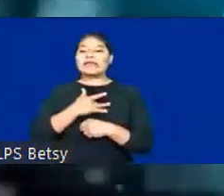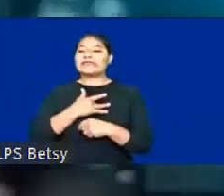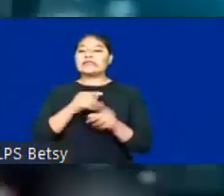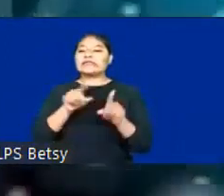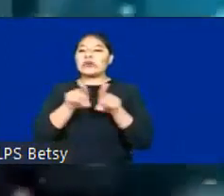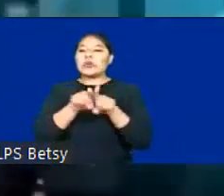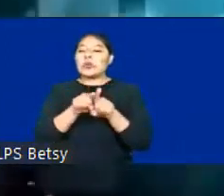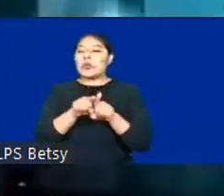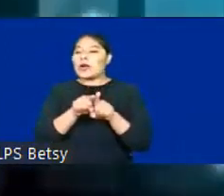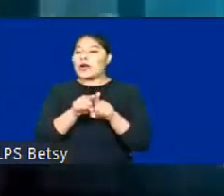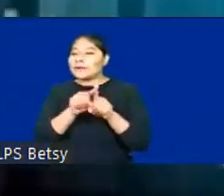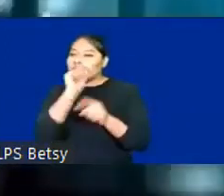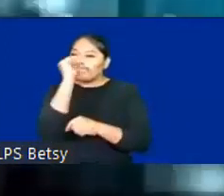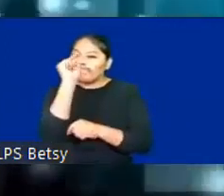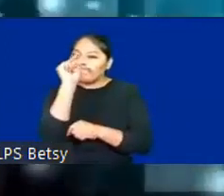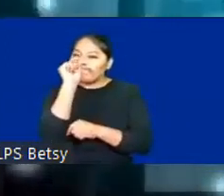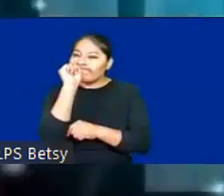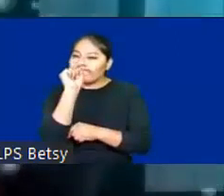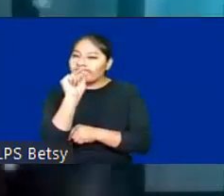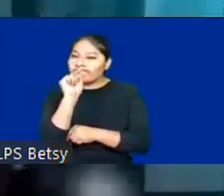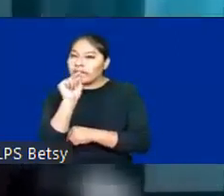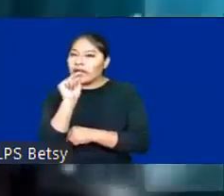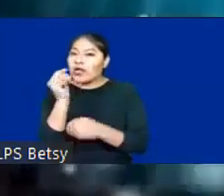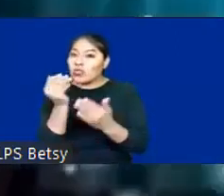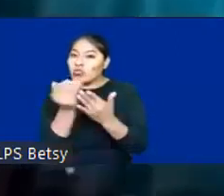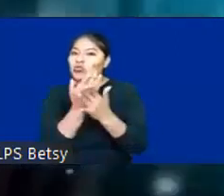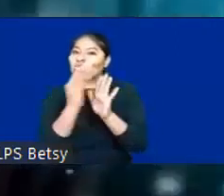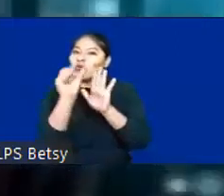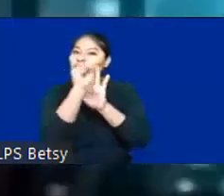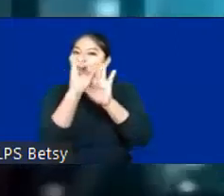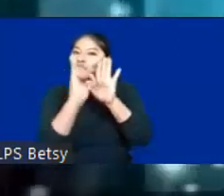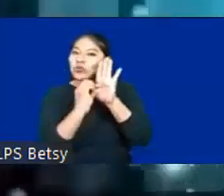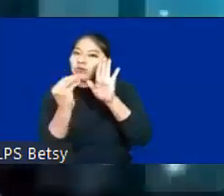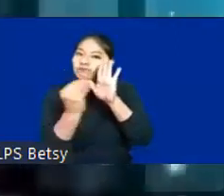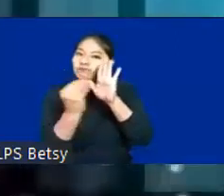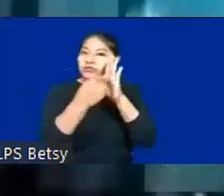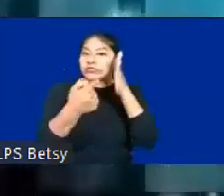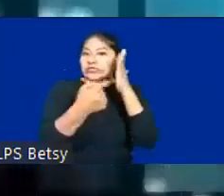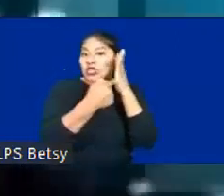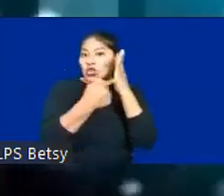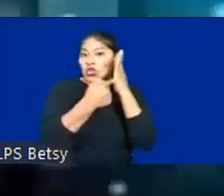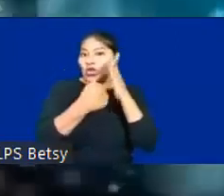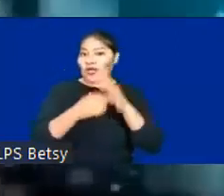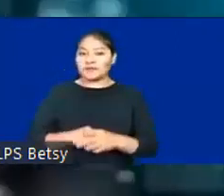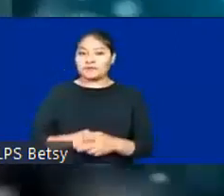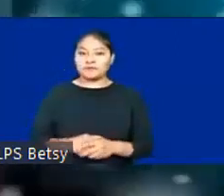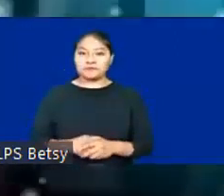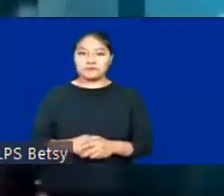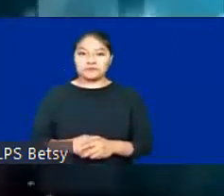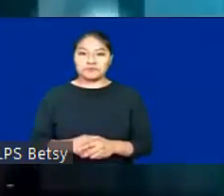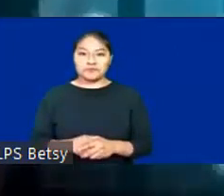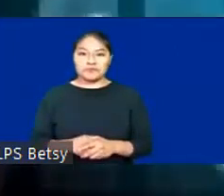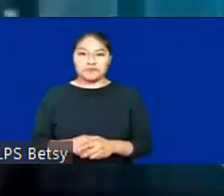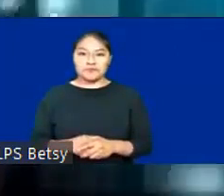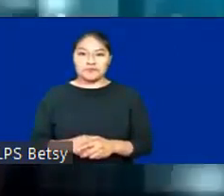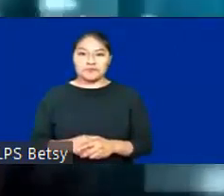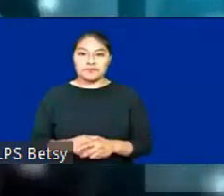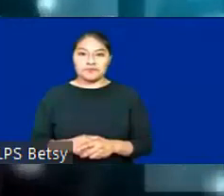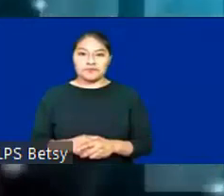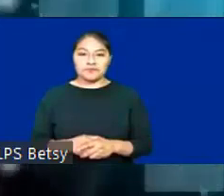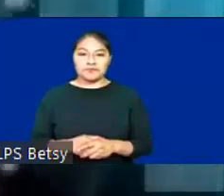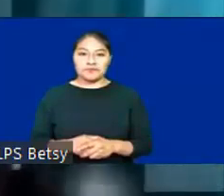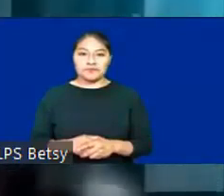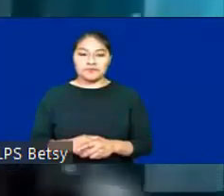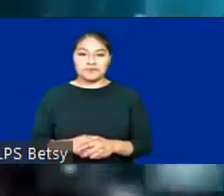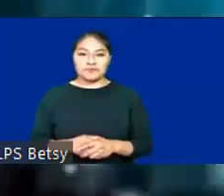nuestra infraestructura tecnológica, ¿no? Por ejemplo, hemos renovado el contrato de transmisión de datos, ampliando nuestras